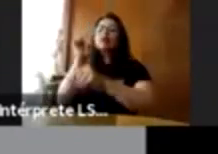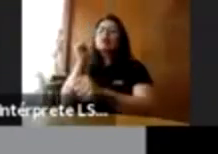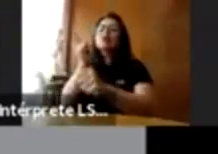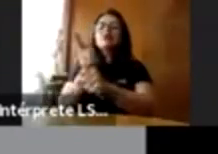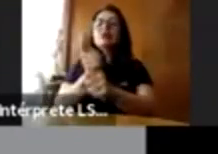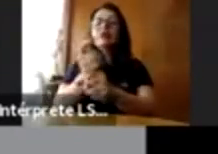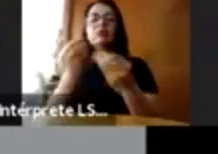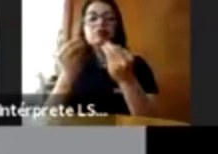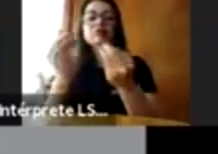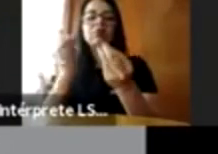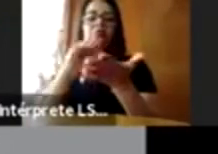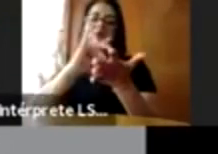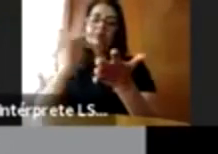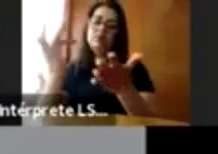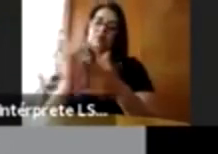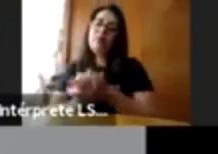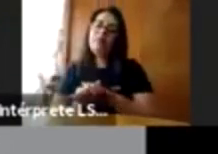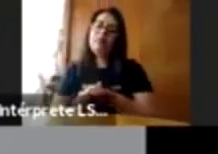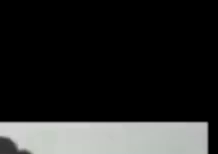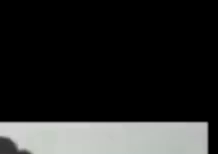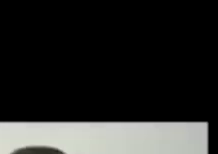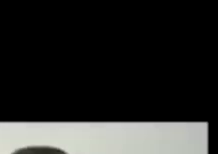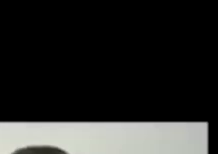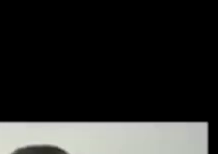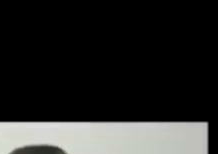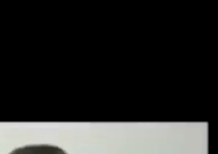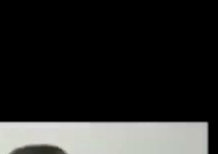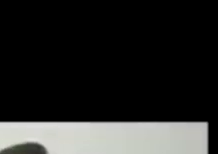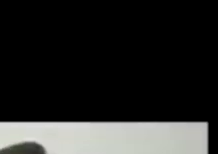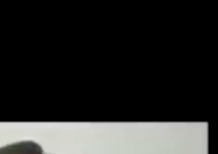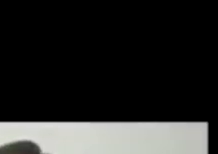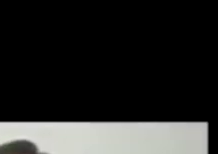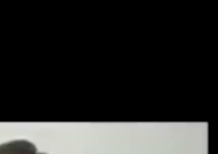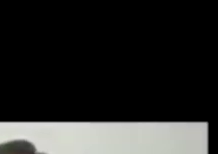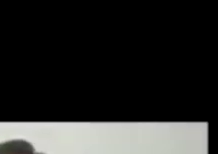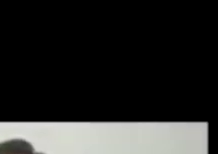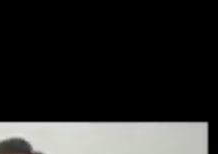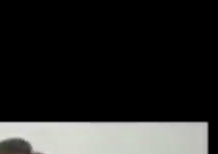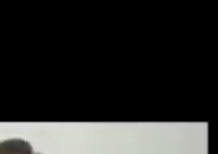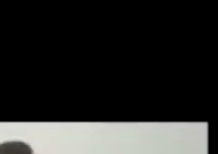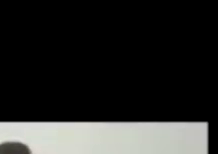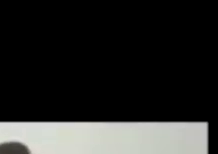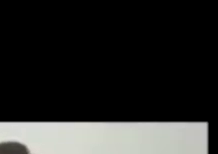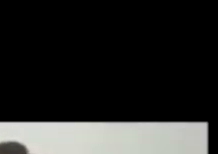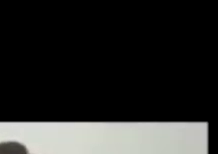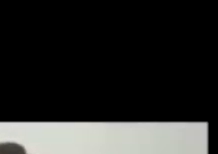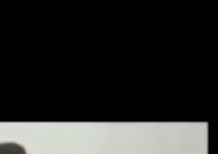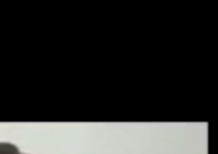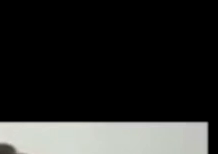gracias. Bueno, pues extraordinario inicio, de verdad, Daniela, para ver justamente